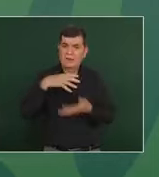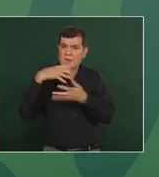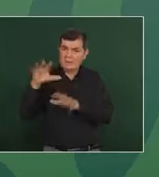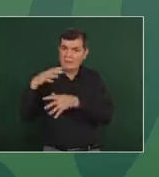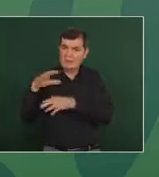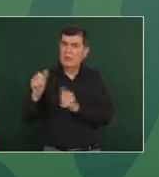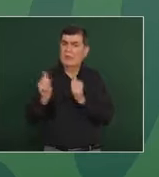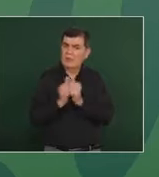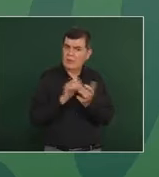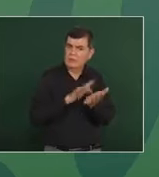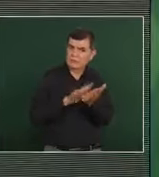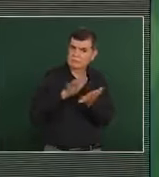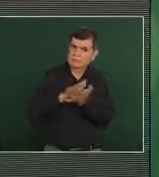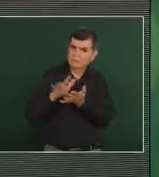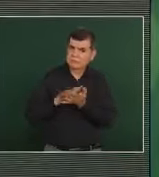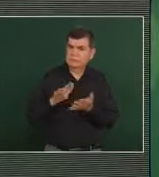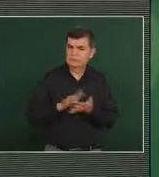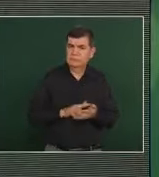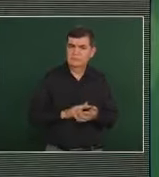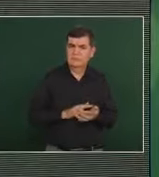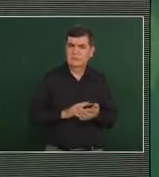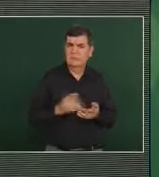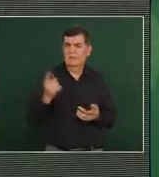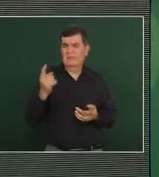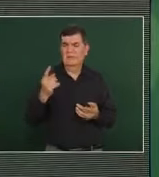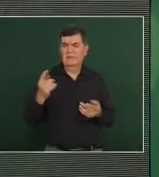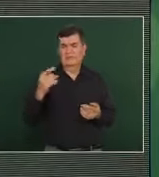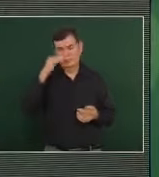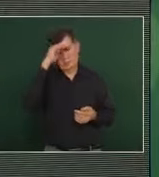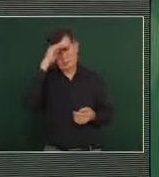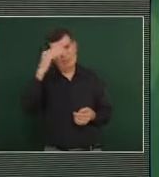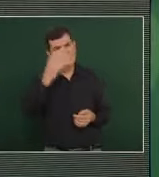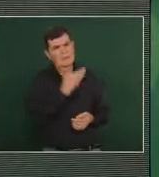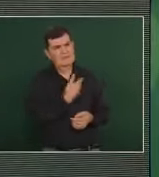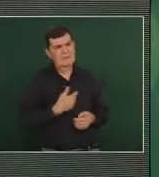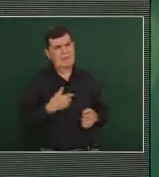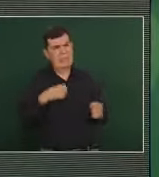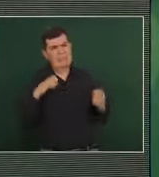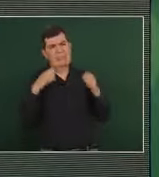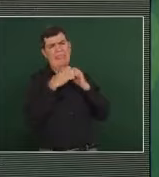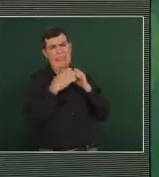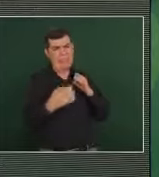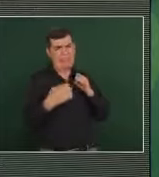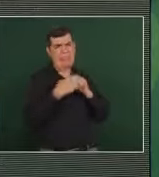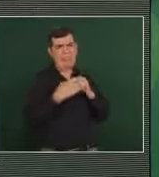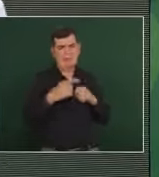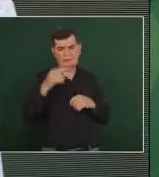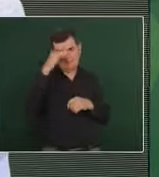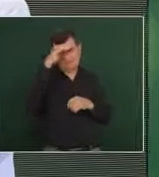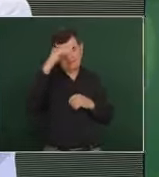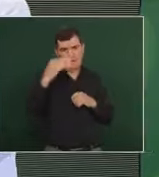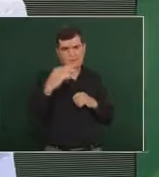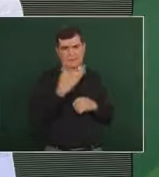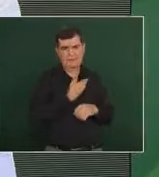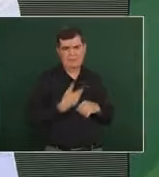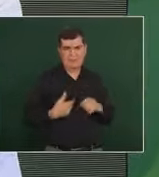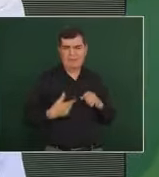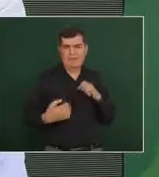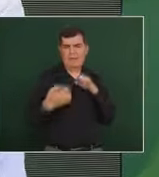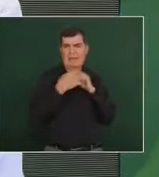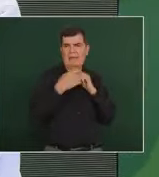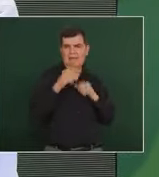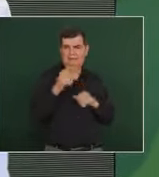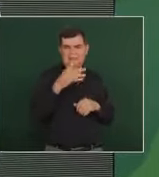apoyos. Le mienten, señor presidente, porque lo del señor presidente sí se les quedó.